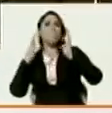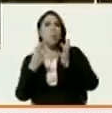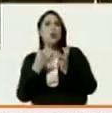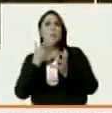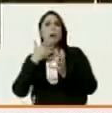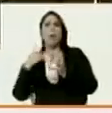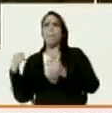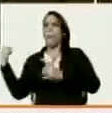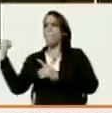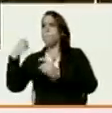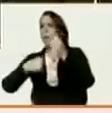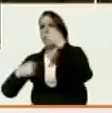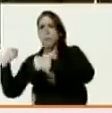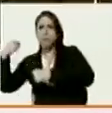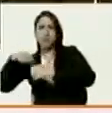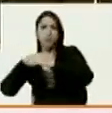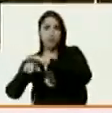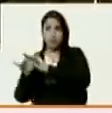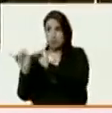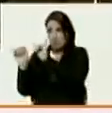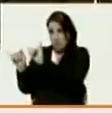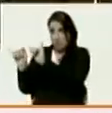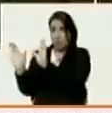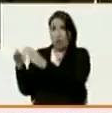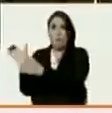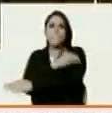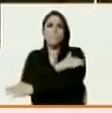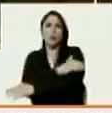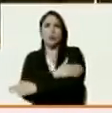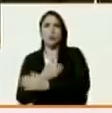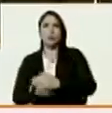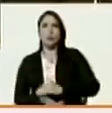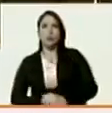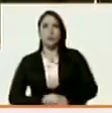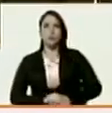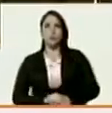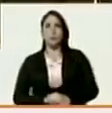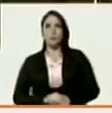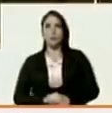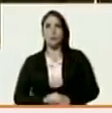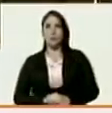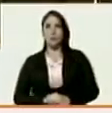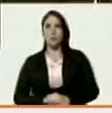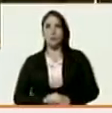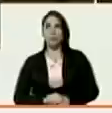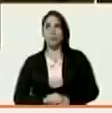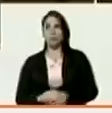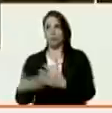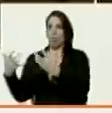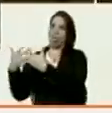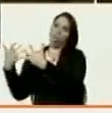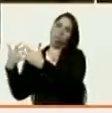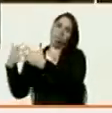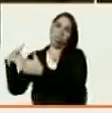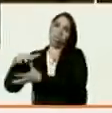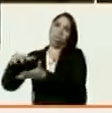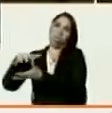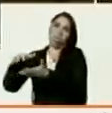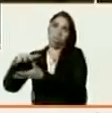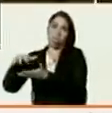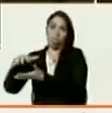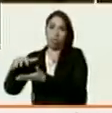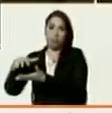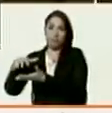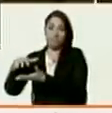las manos, a caerse físicamente a golpes entre ellos. Es